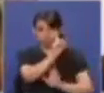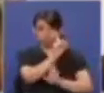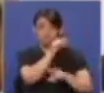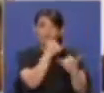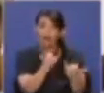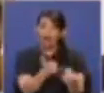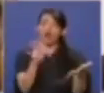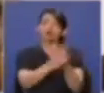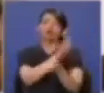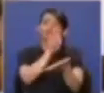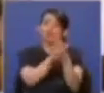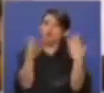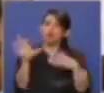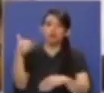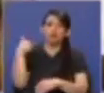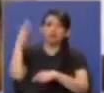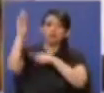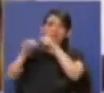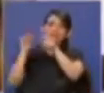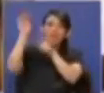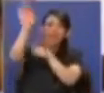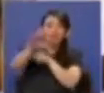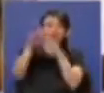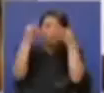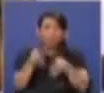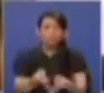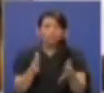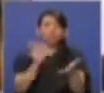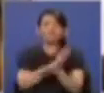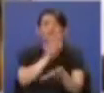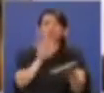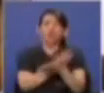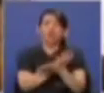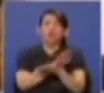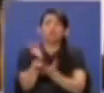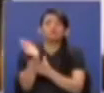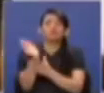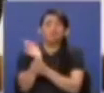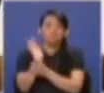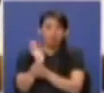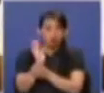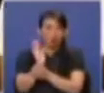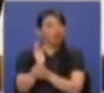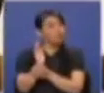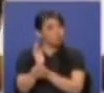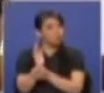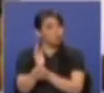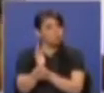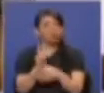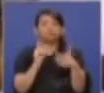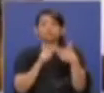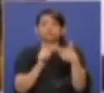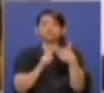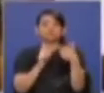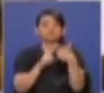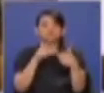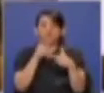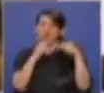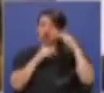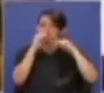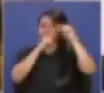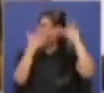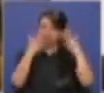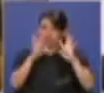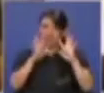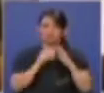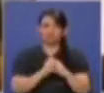escuelas del milenio, como la Escuela del Milenio precisamente en Zamora del Pangui, de los encuentros que se construyeron con estas regalías